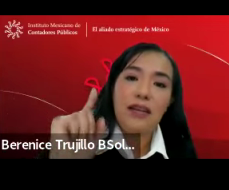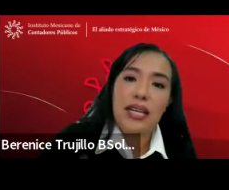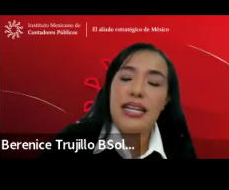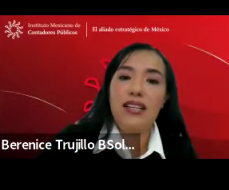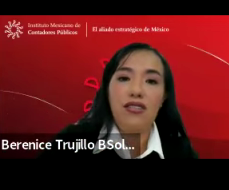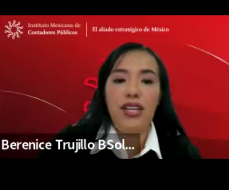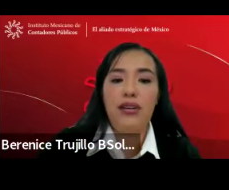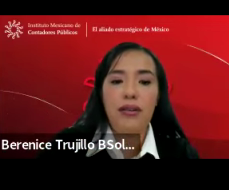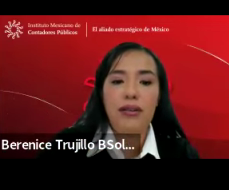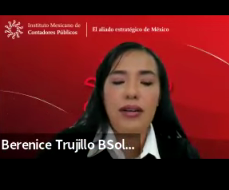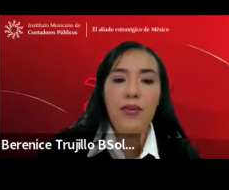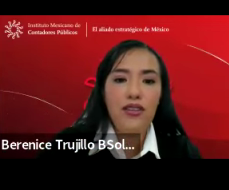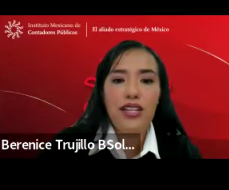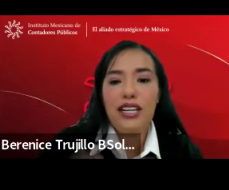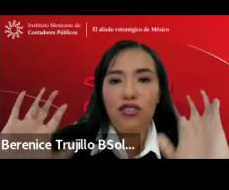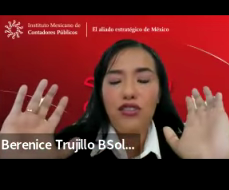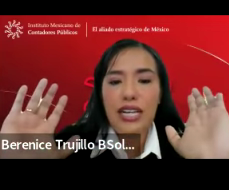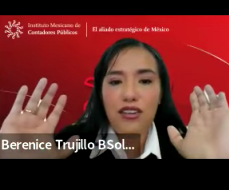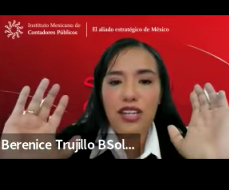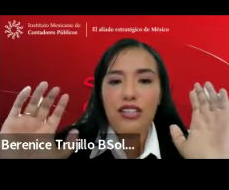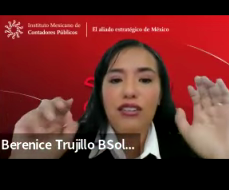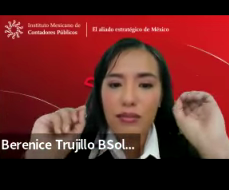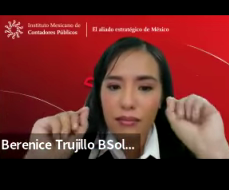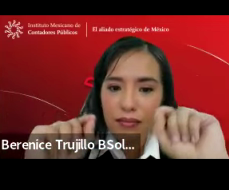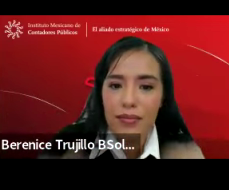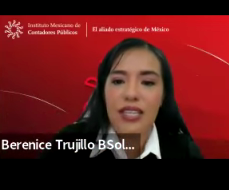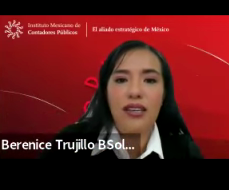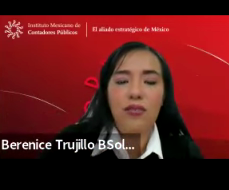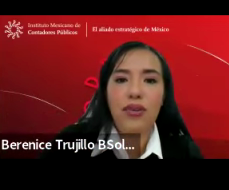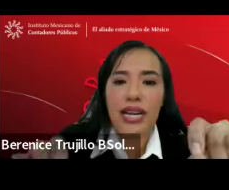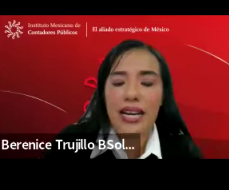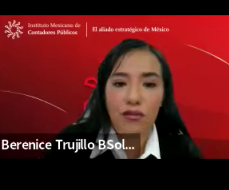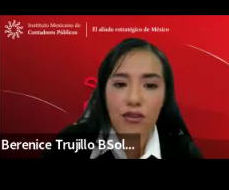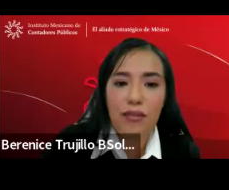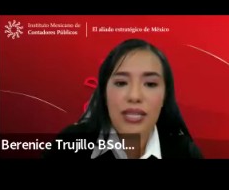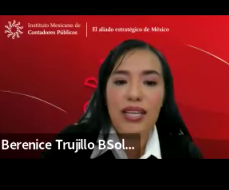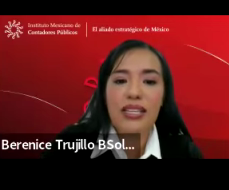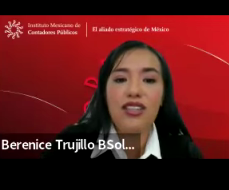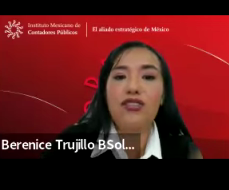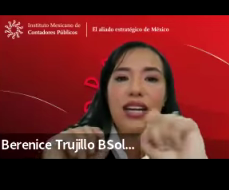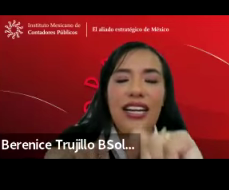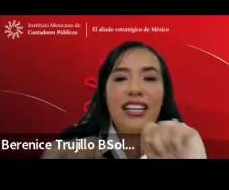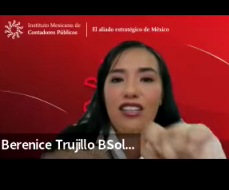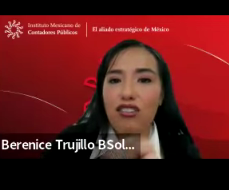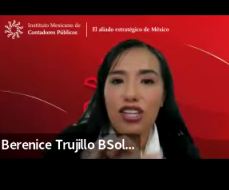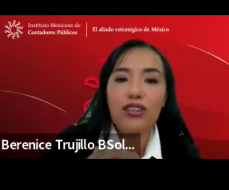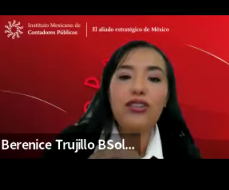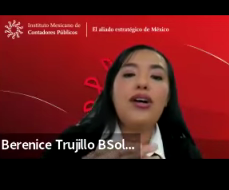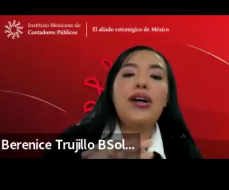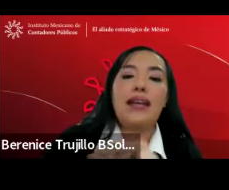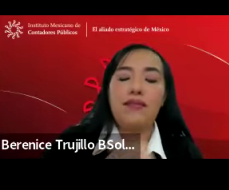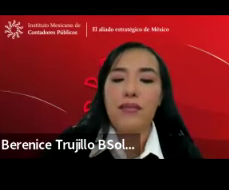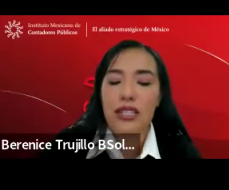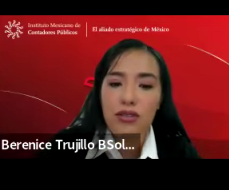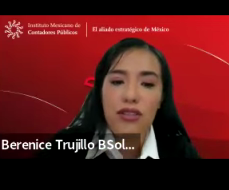lo tengas también electrónico. ¿Puedo tenerlo todo electrónico? Sí, porque la reforma me está diciendo